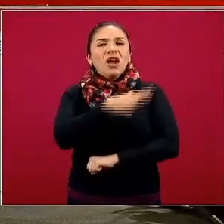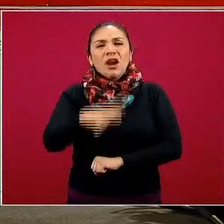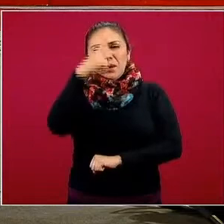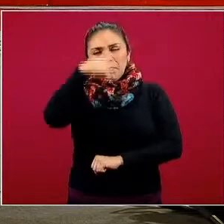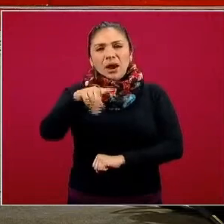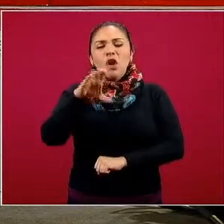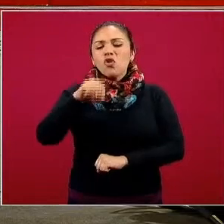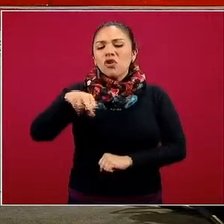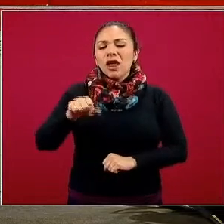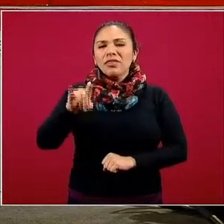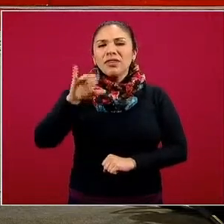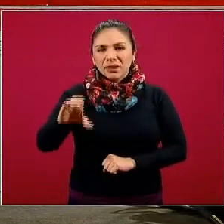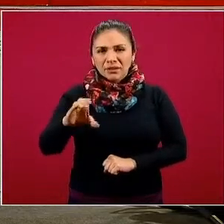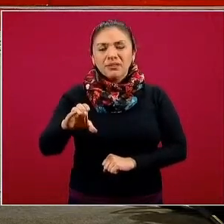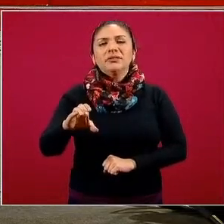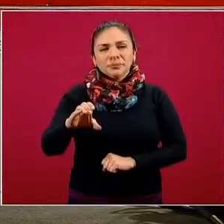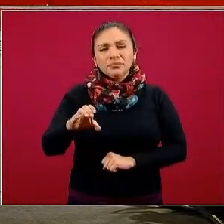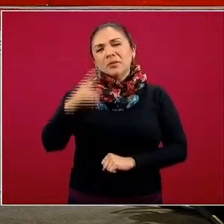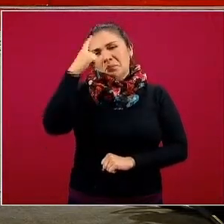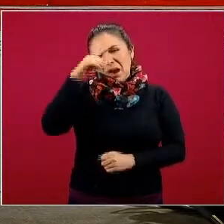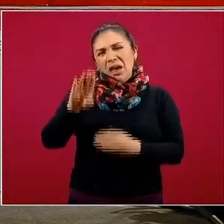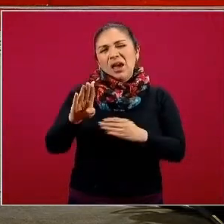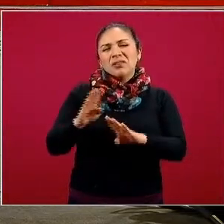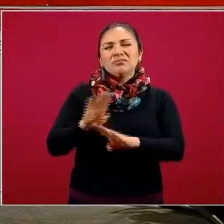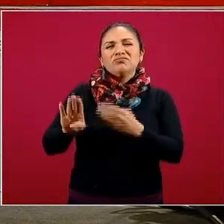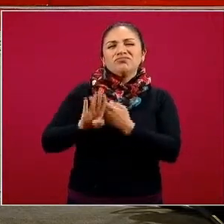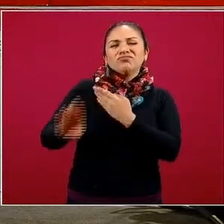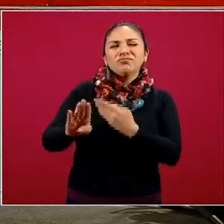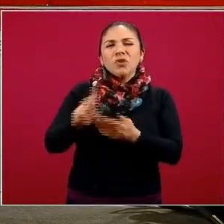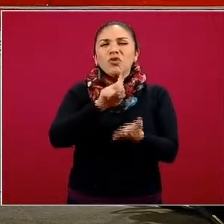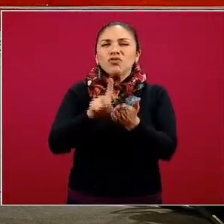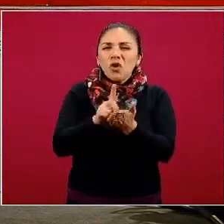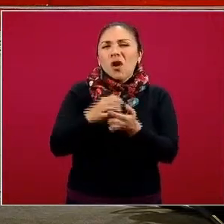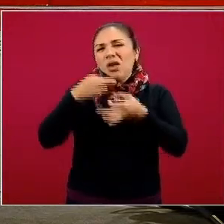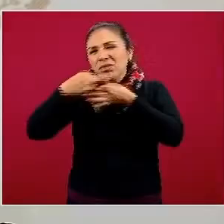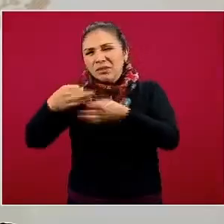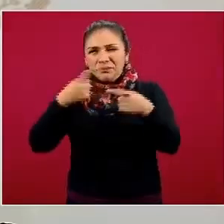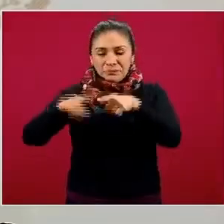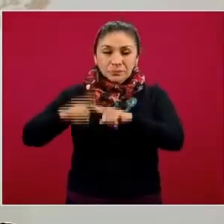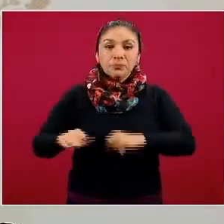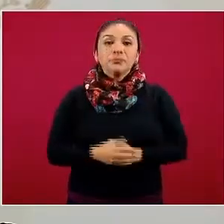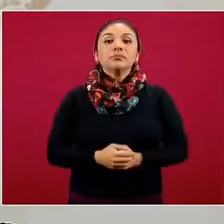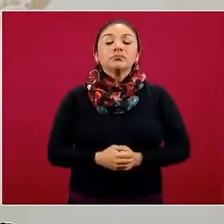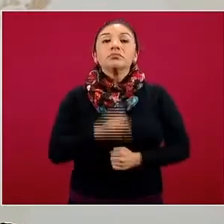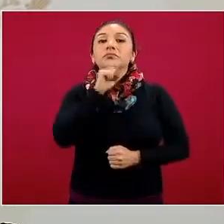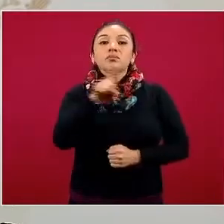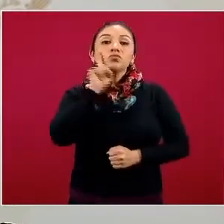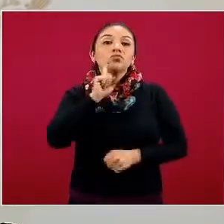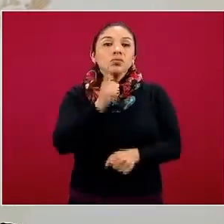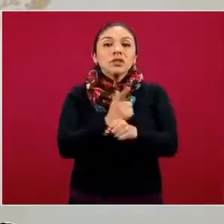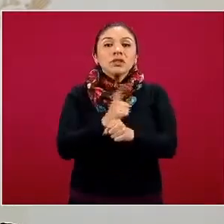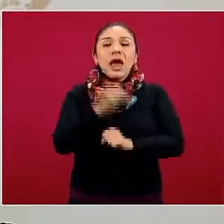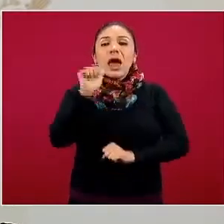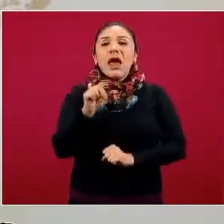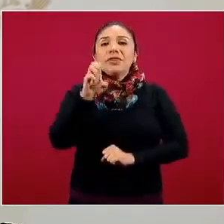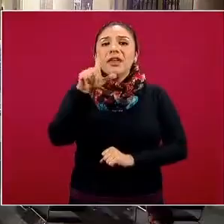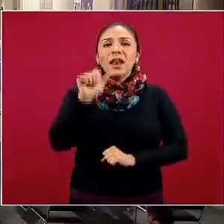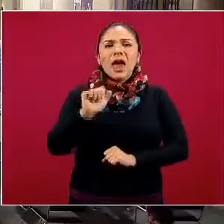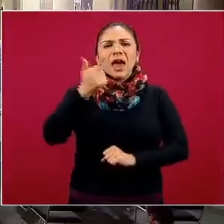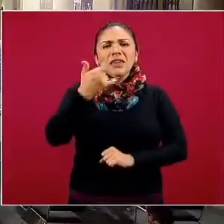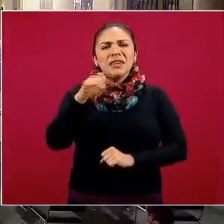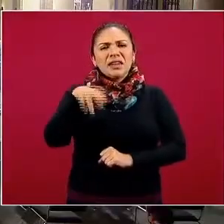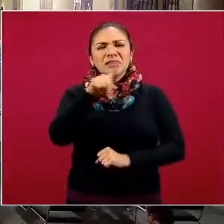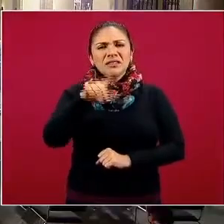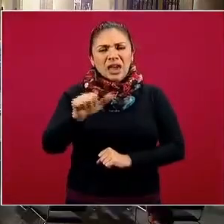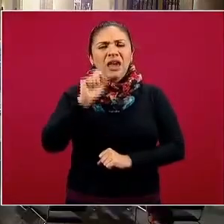de la CONADIC, la Comisión Nacional contra las Adicciones. Bienvenido, Jorge. Y también la licenciada Adela Ayenza